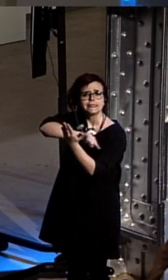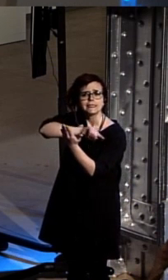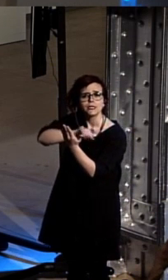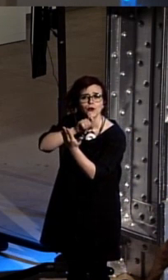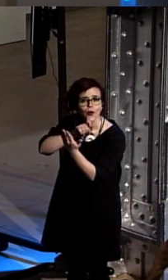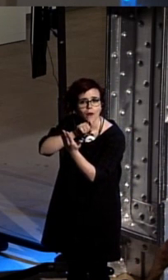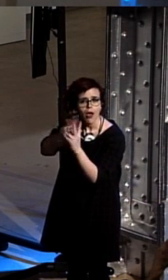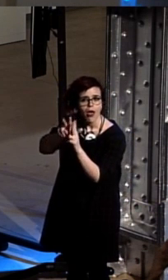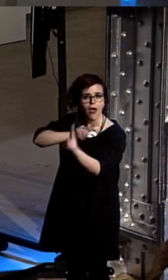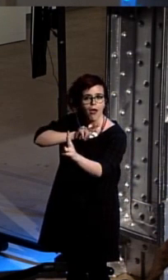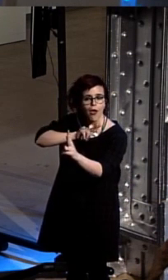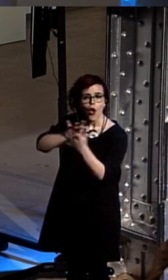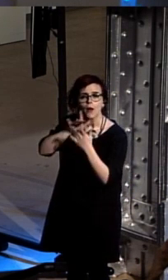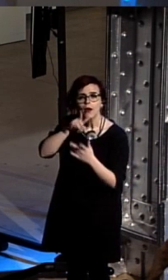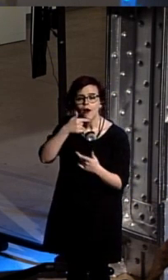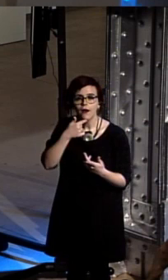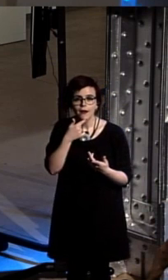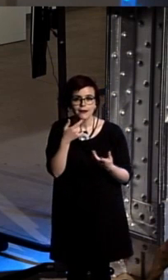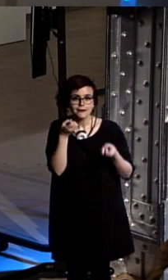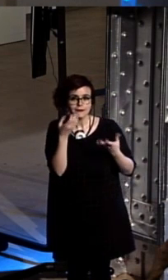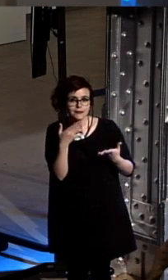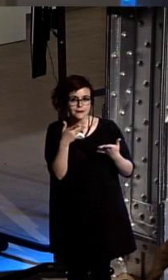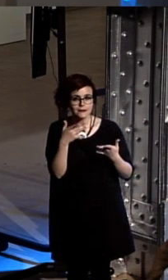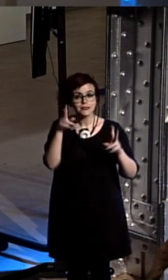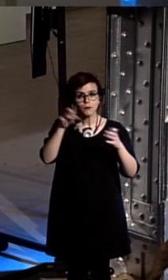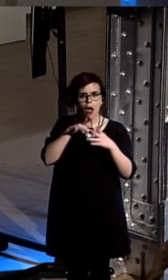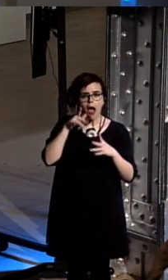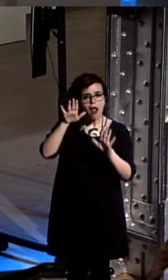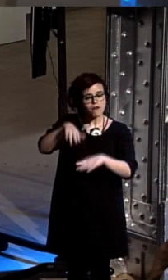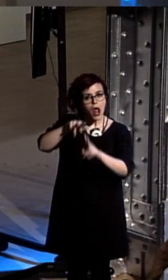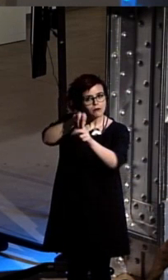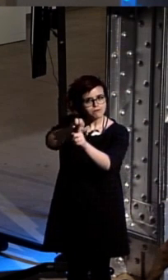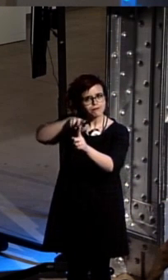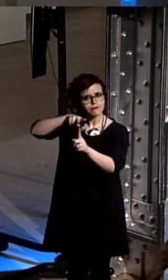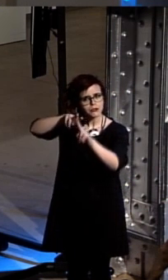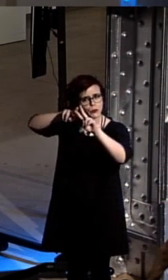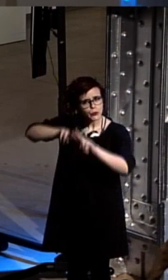de implicaciones detrás de todo esto. Es decir, hay mucho que observar y que analizar.